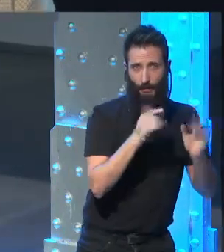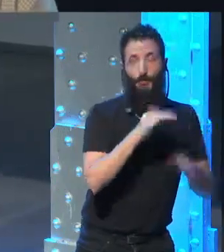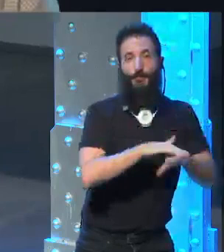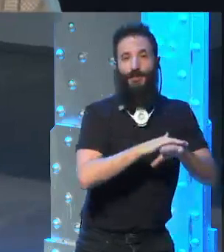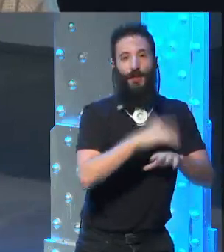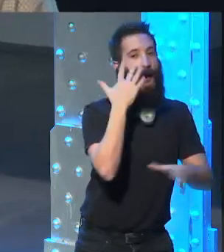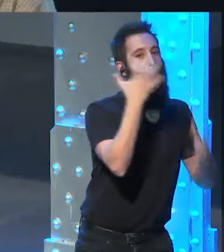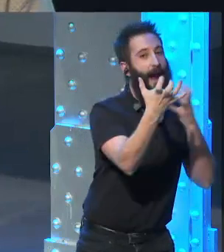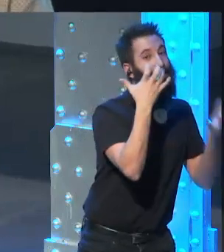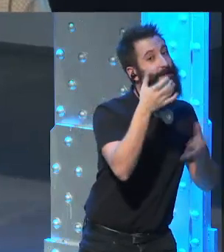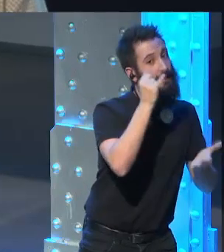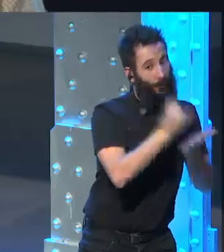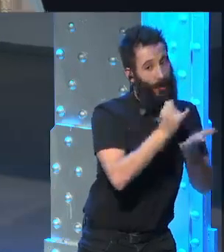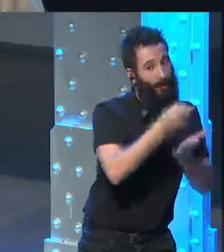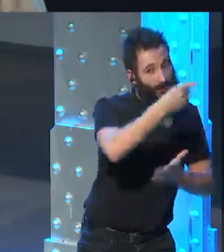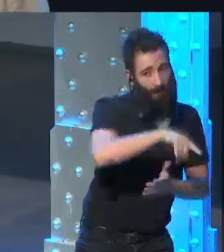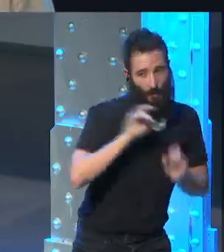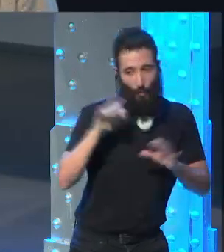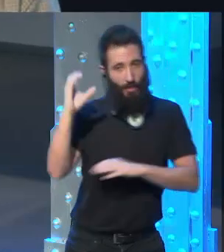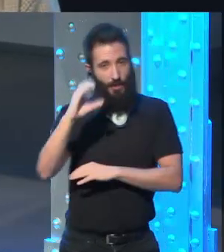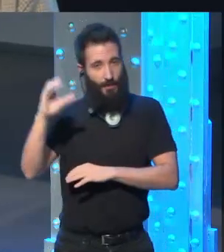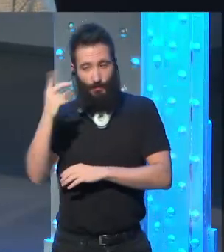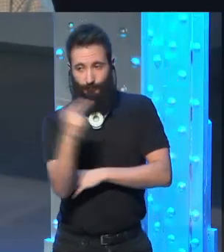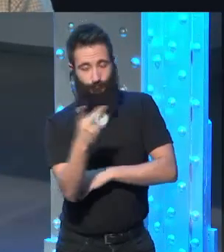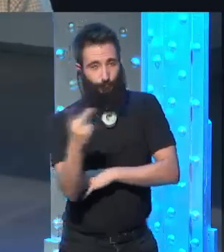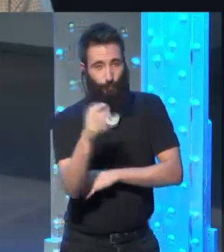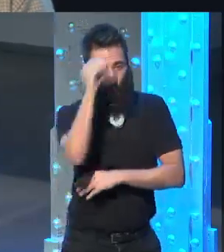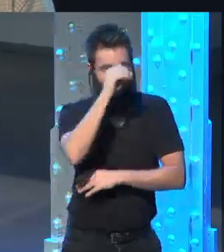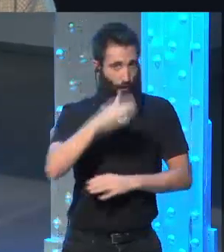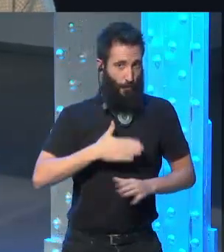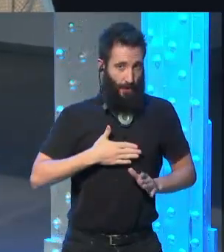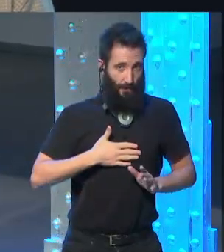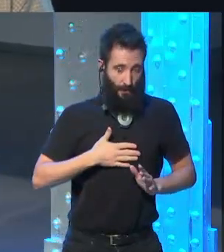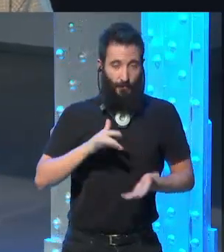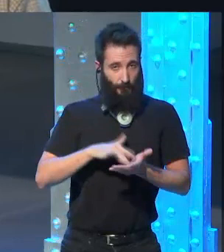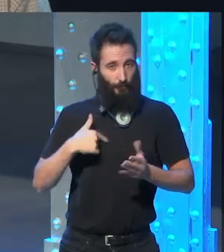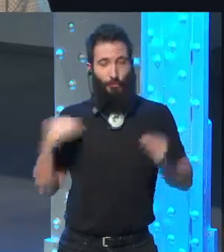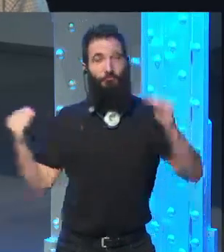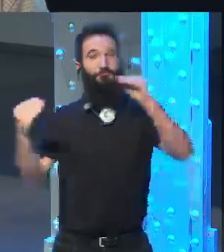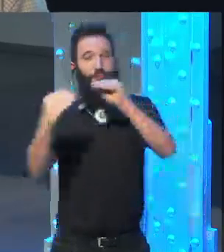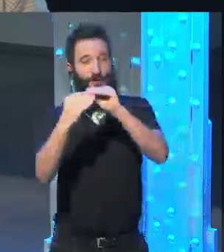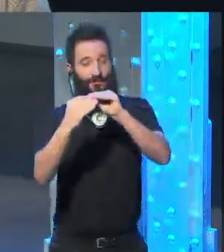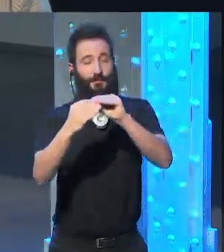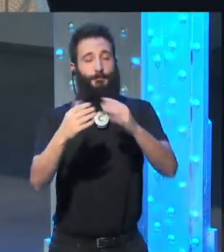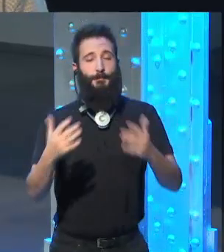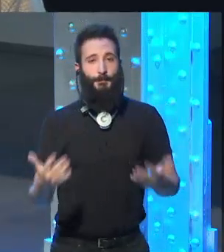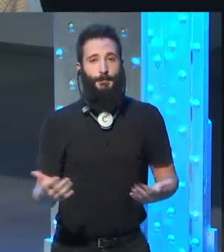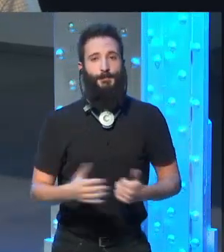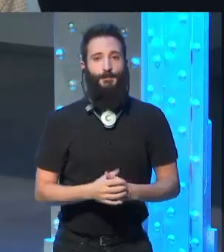artistas son experimentadores, tanto como los científicos, por lo menos en mi opinión. Y yo estoy de acuerdo. Y